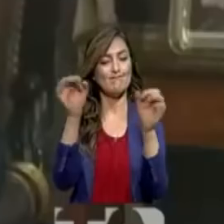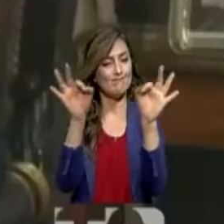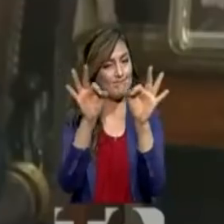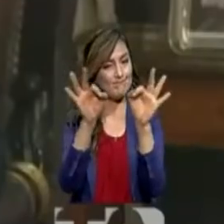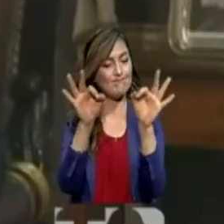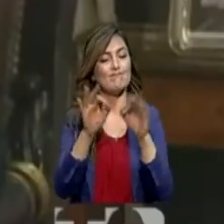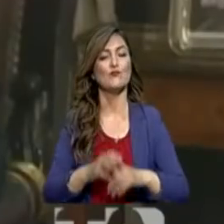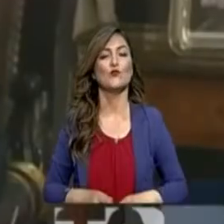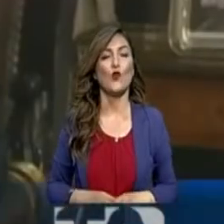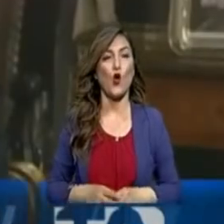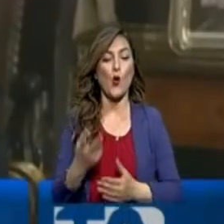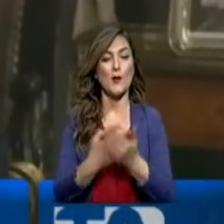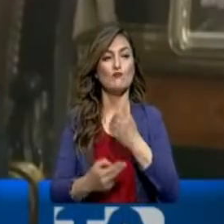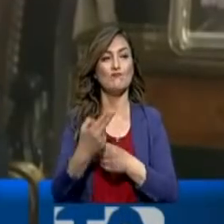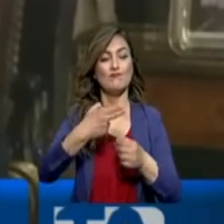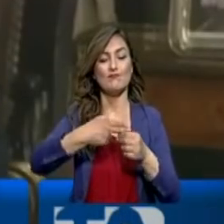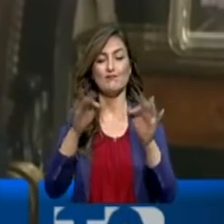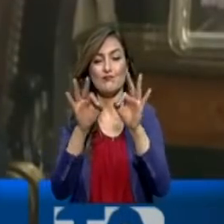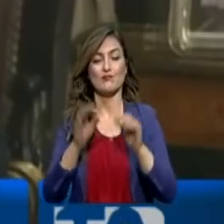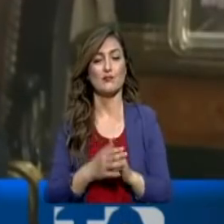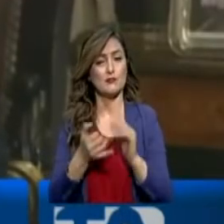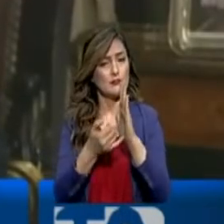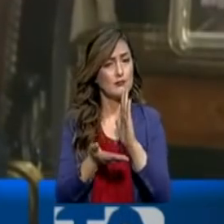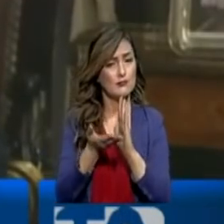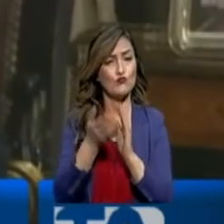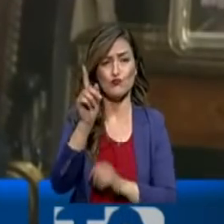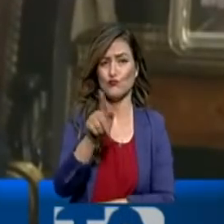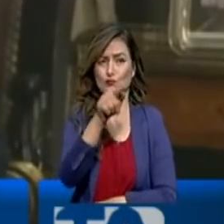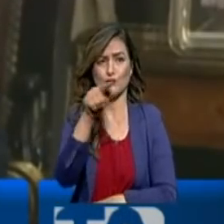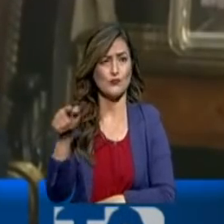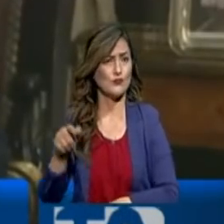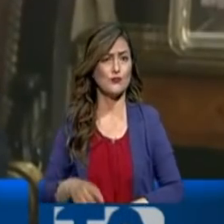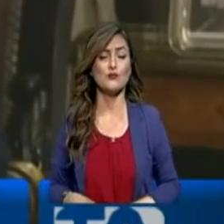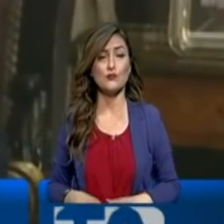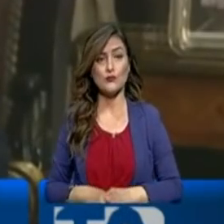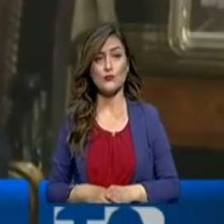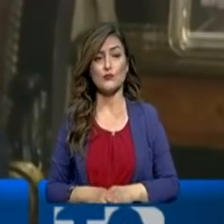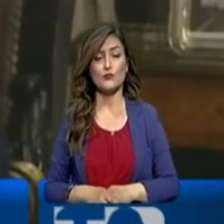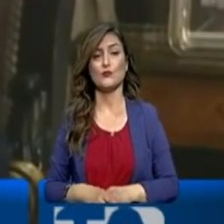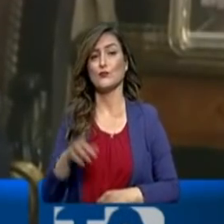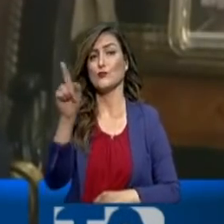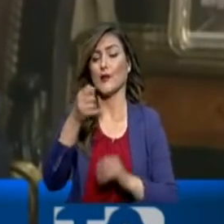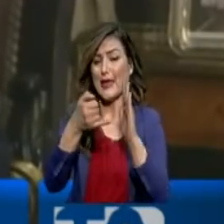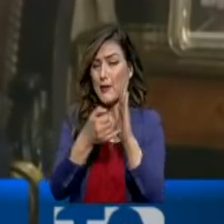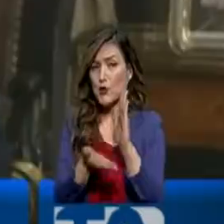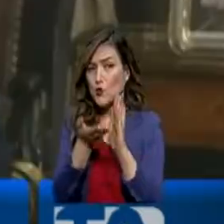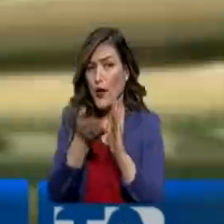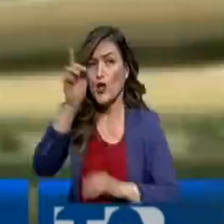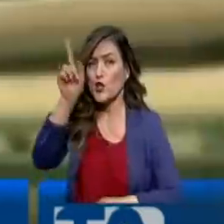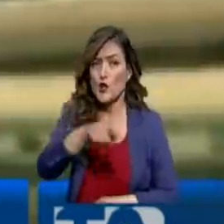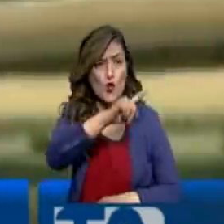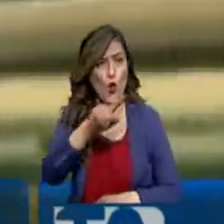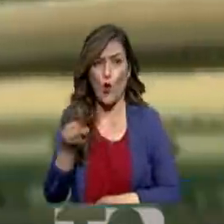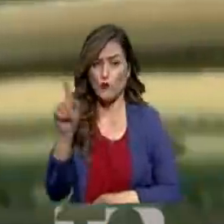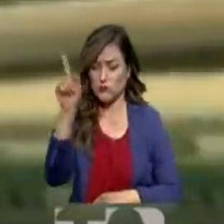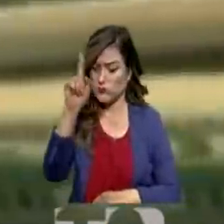híbridos. No se subirá el IVA. Quiero repetirlo. No se subirá el IVA. Para